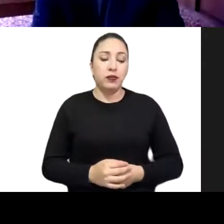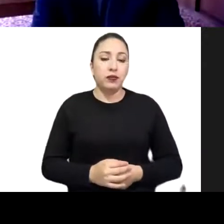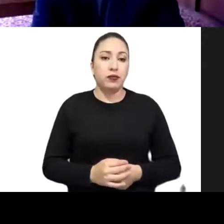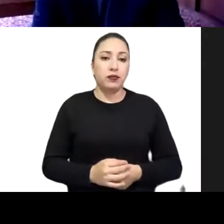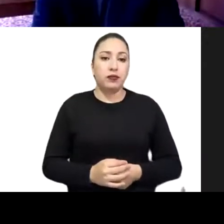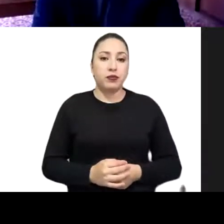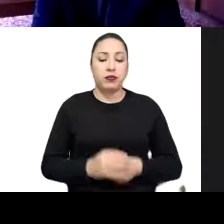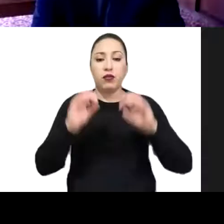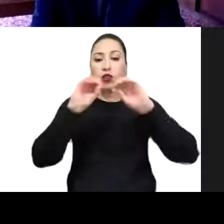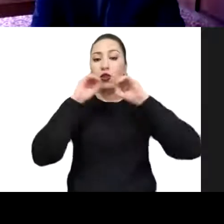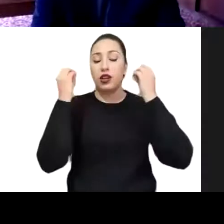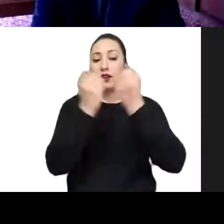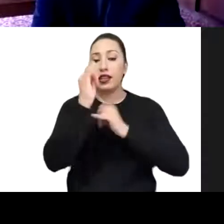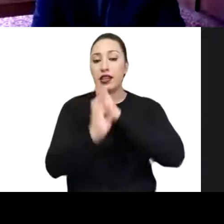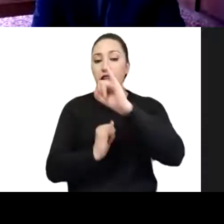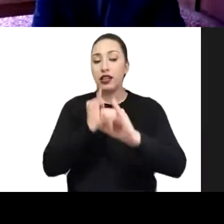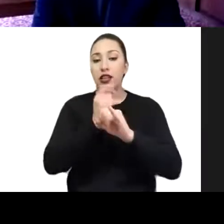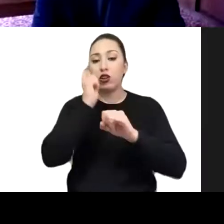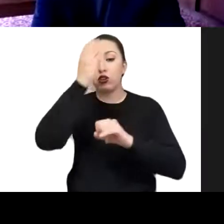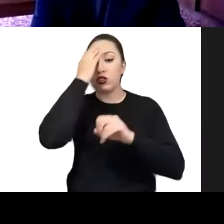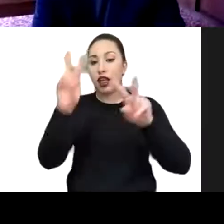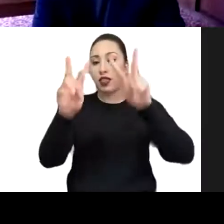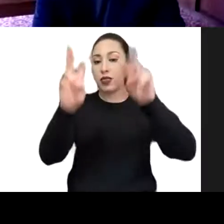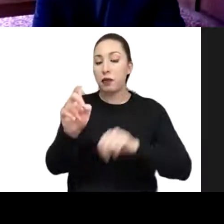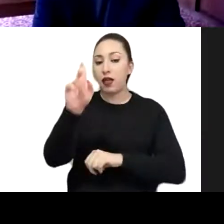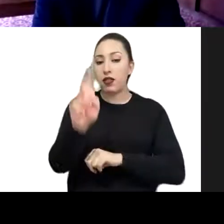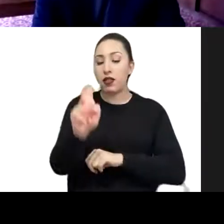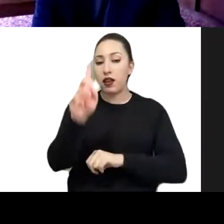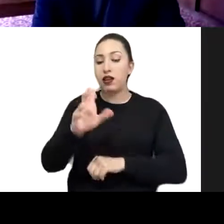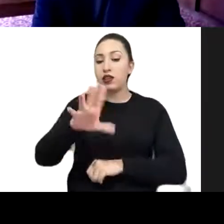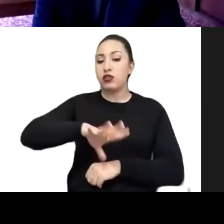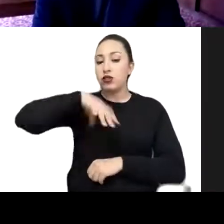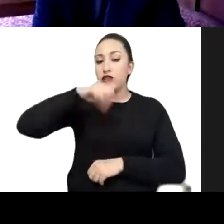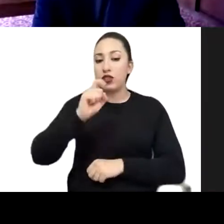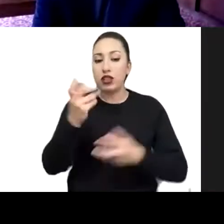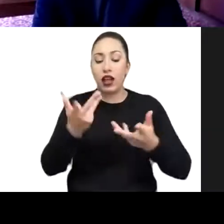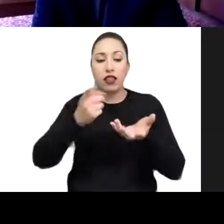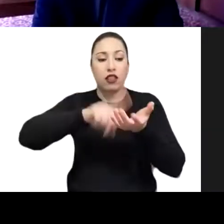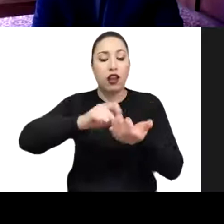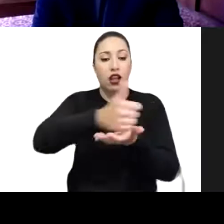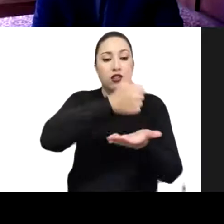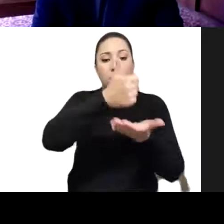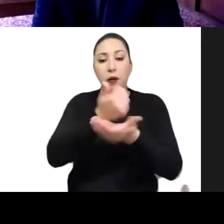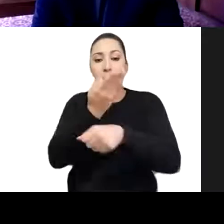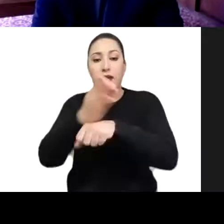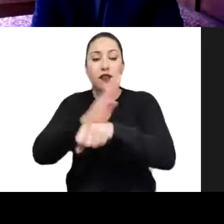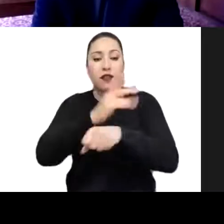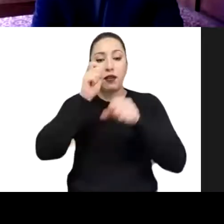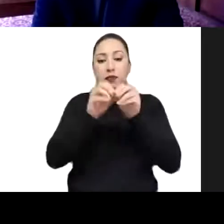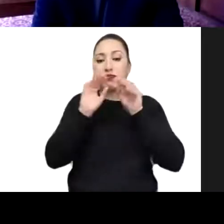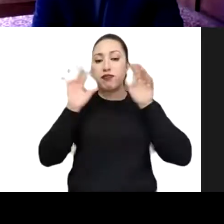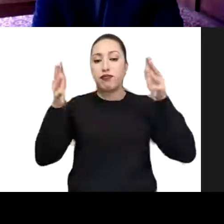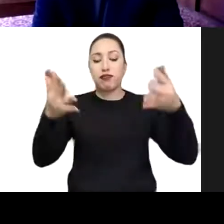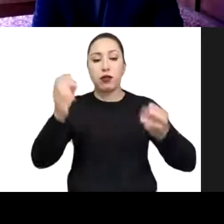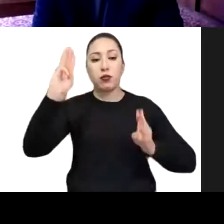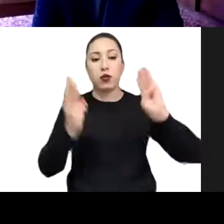Organismos internacionales en materia hídrica, esfuerzos locales, beneficios globales, es el nombre de este foro.